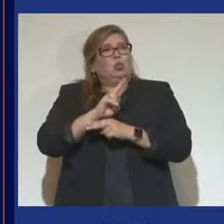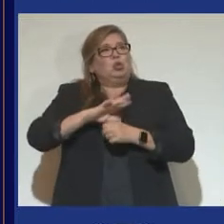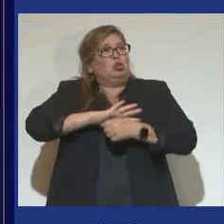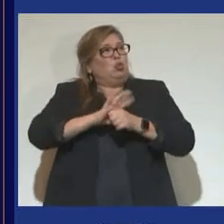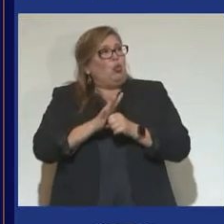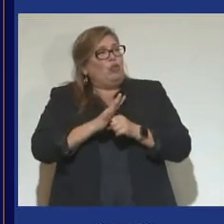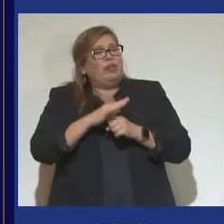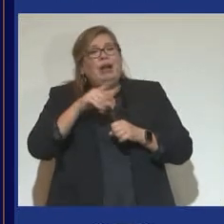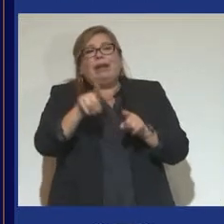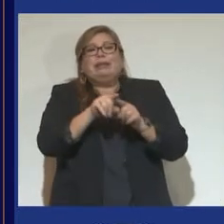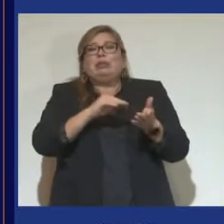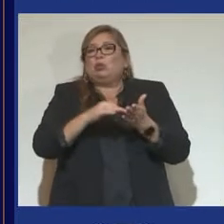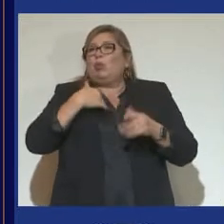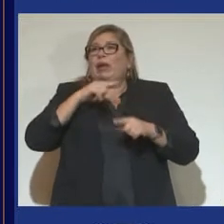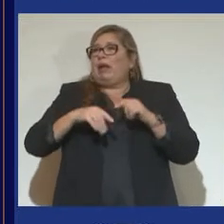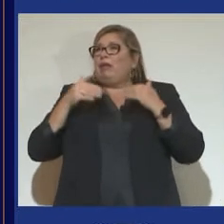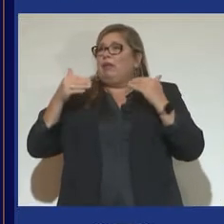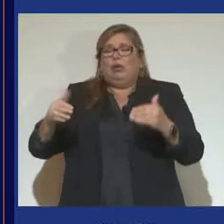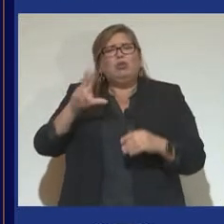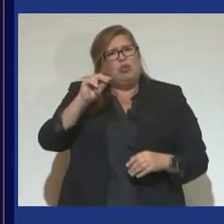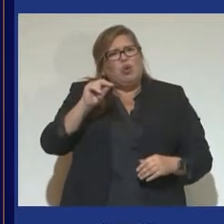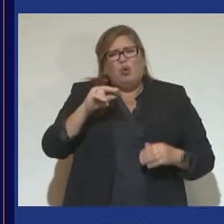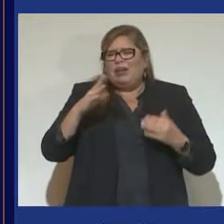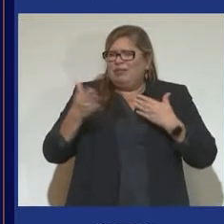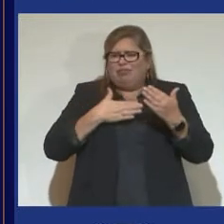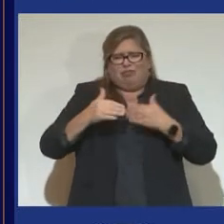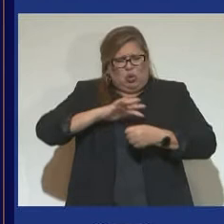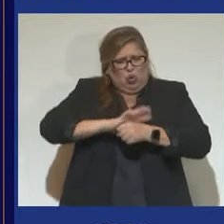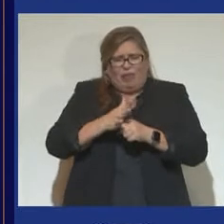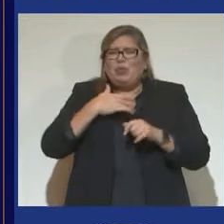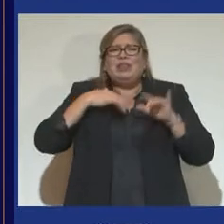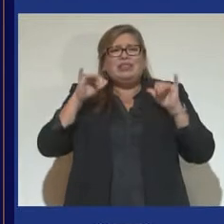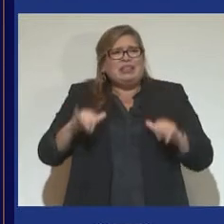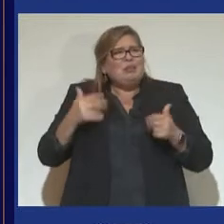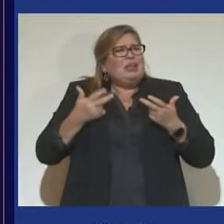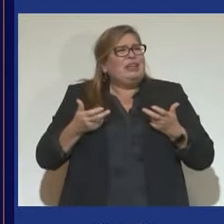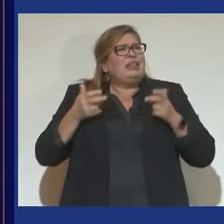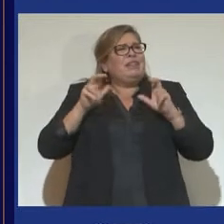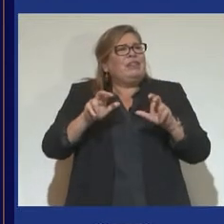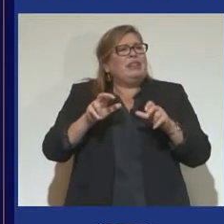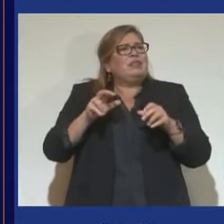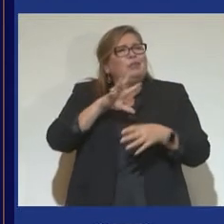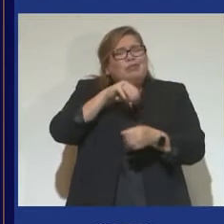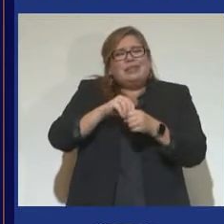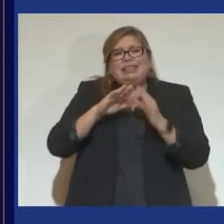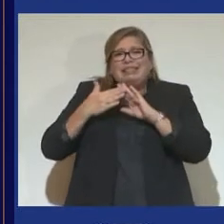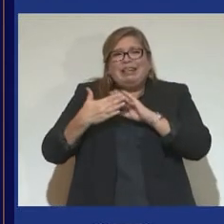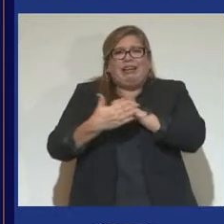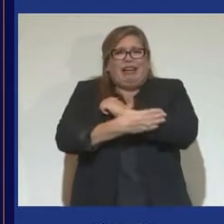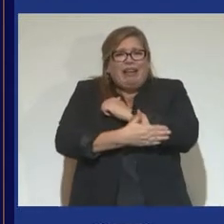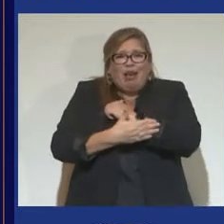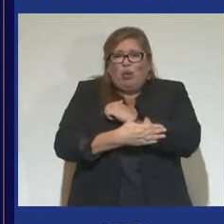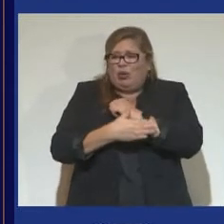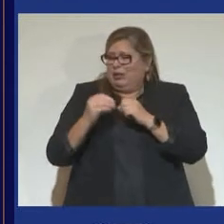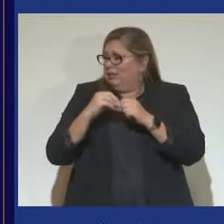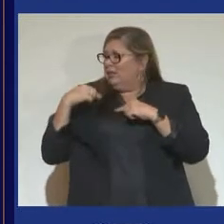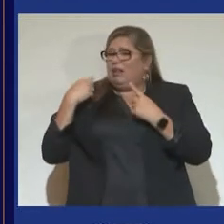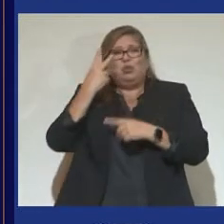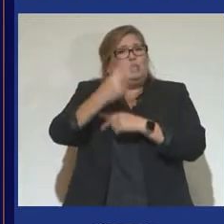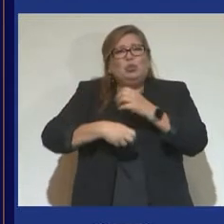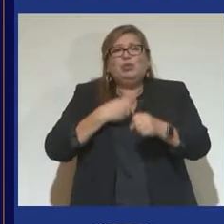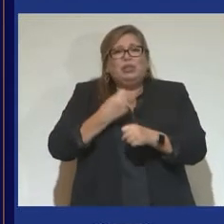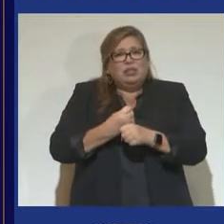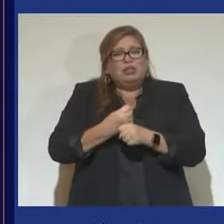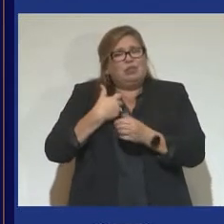pandemia como excusa pero sí tenemos 1.16 miles de millones de dólares invertidos en las